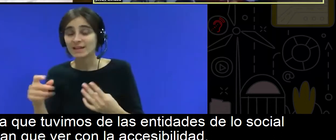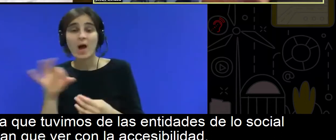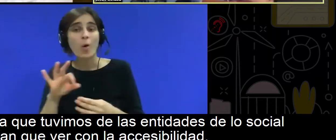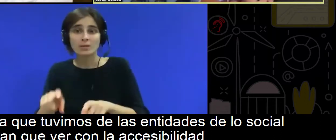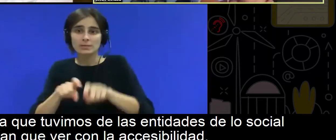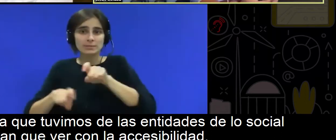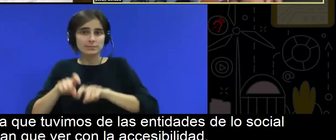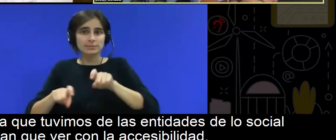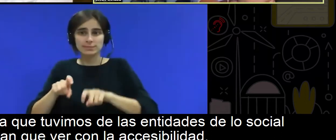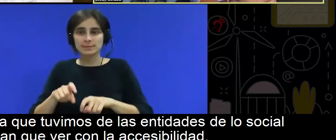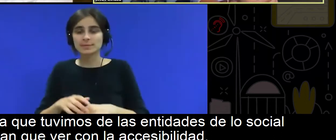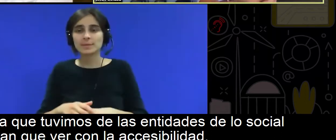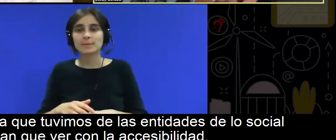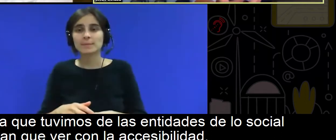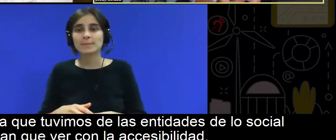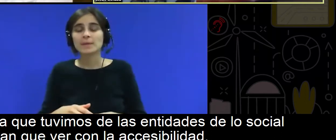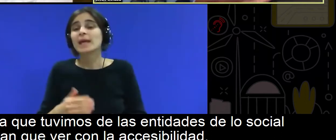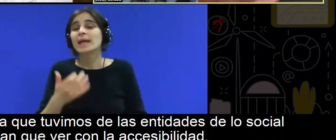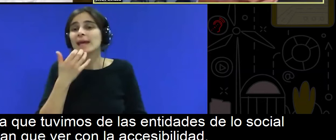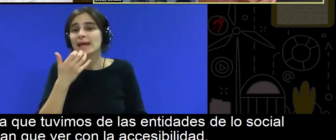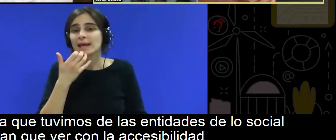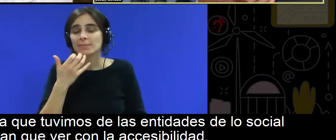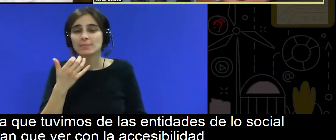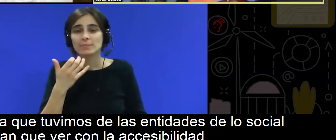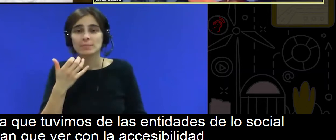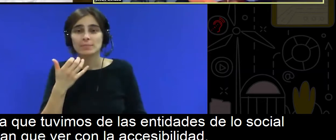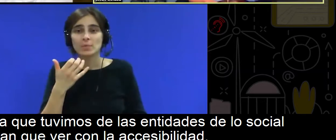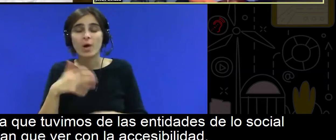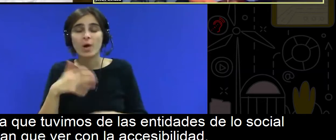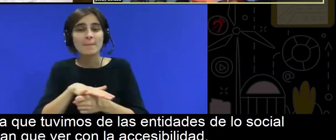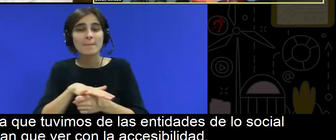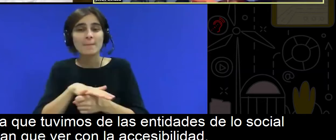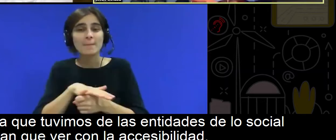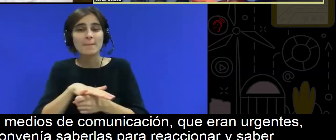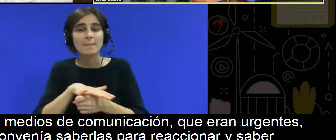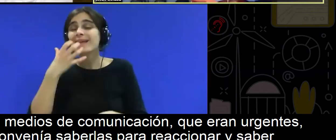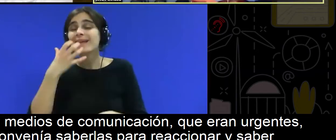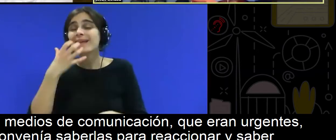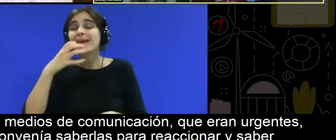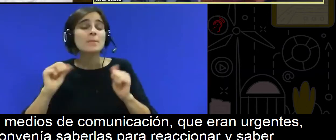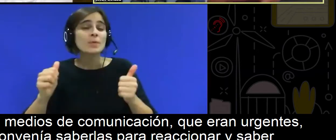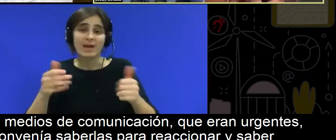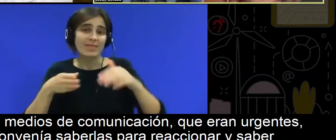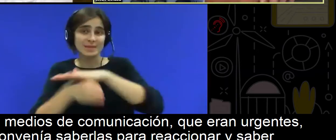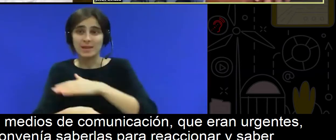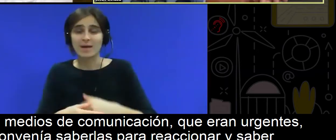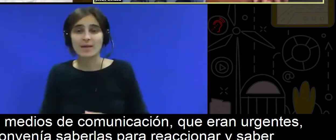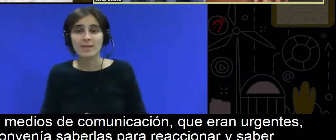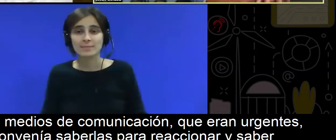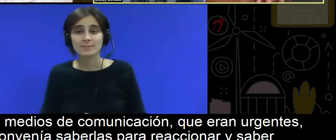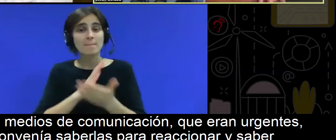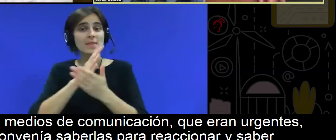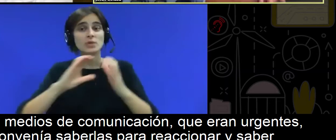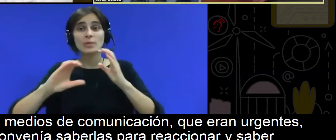primer queja que tuvimos del ámbito de lo social, de las entidades de lo social, tenía que ver con la accesibilidad. Las noticias que se estaban dando en los medios de